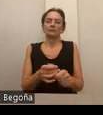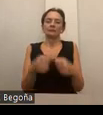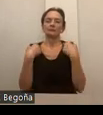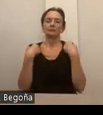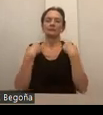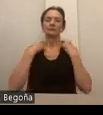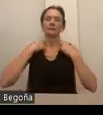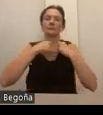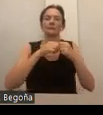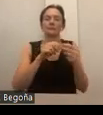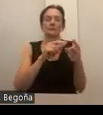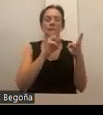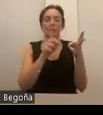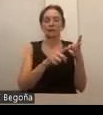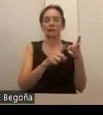Consecuencias de